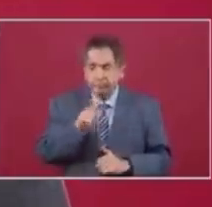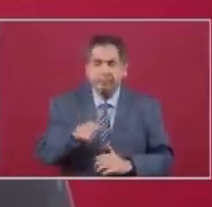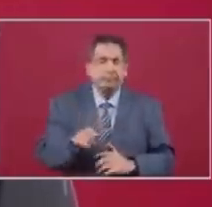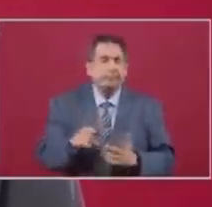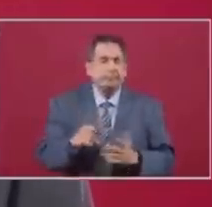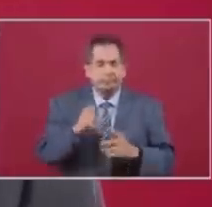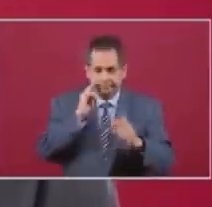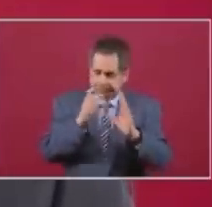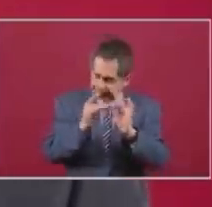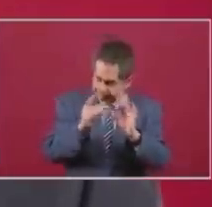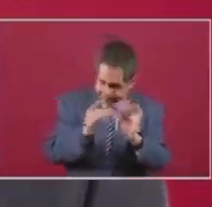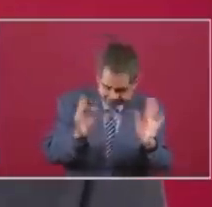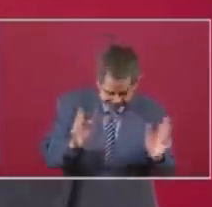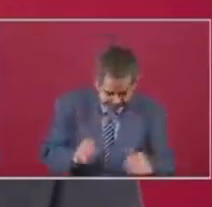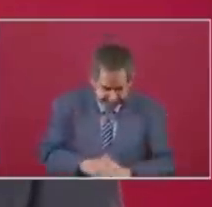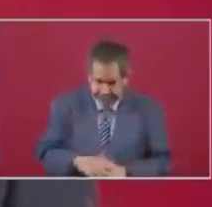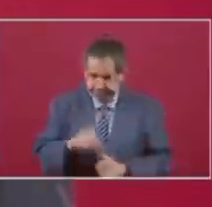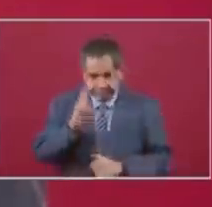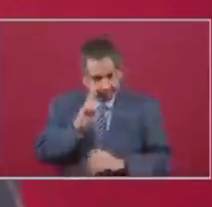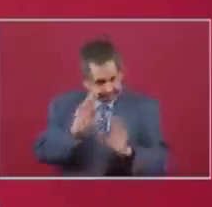Y a ver,